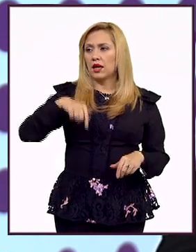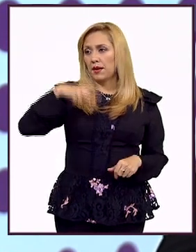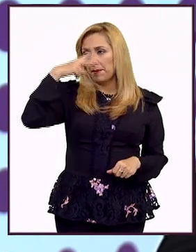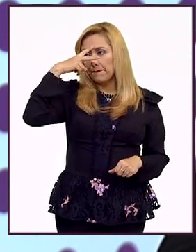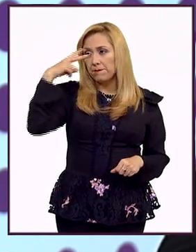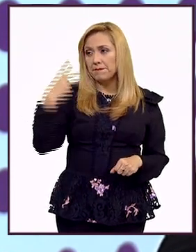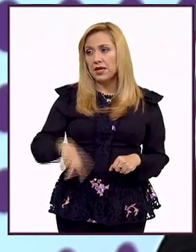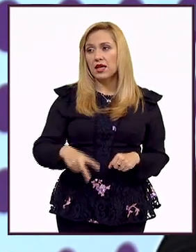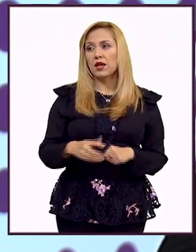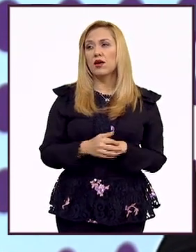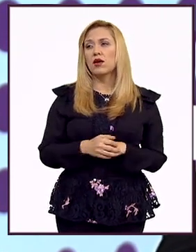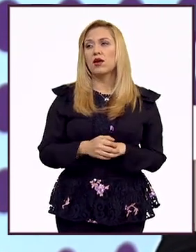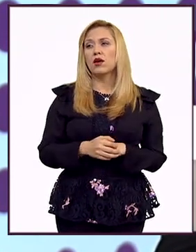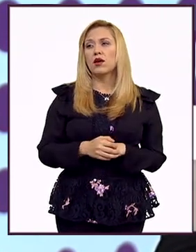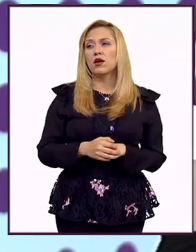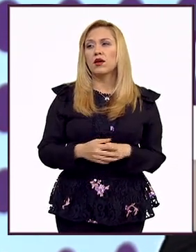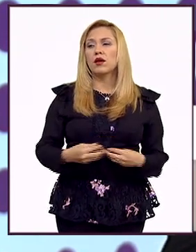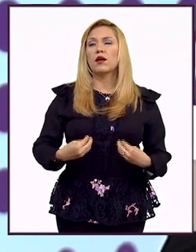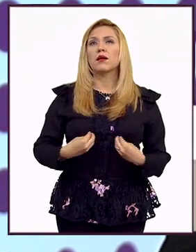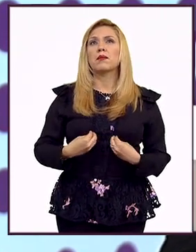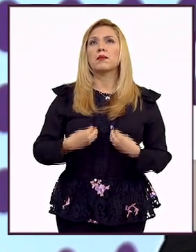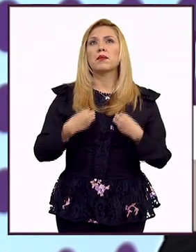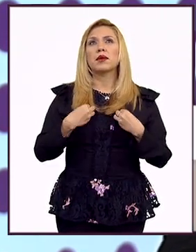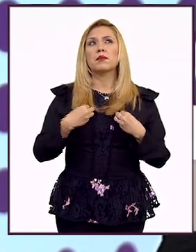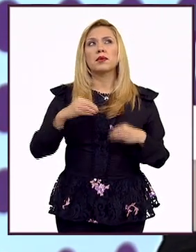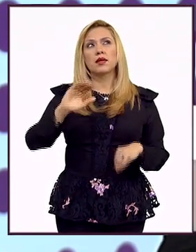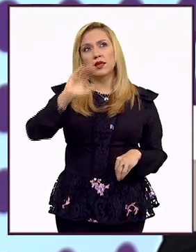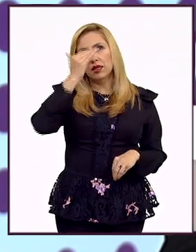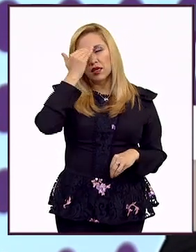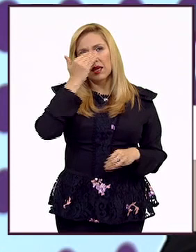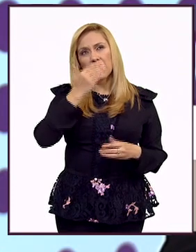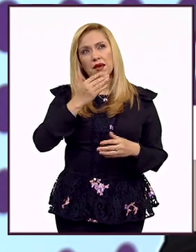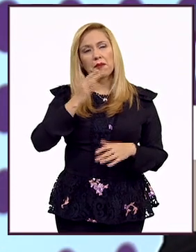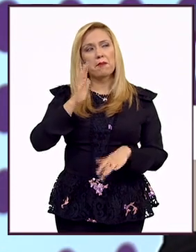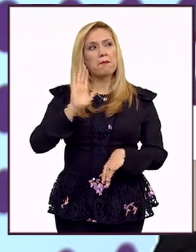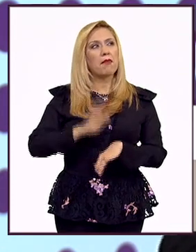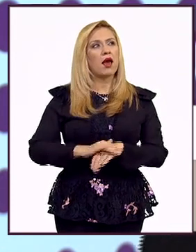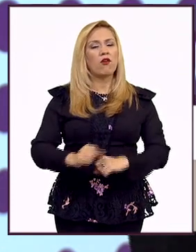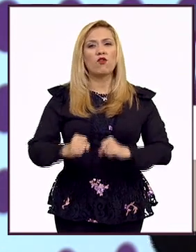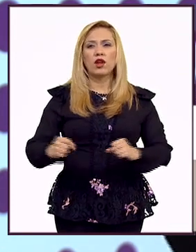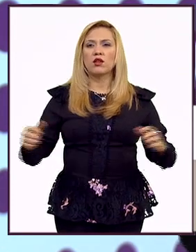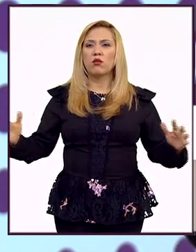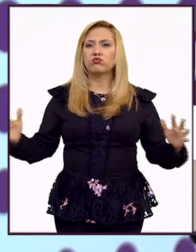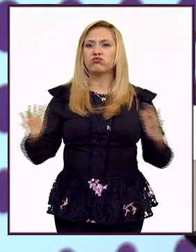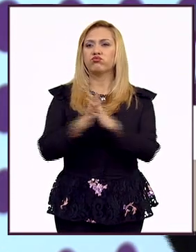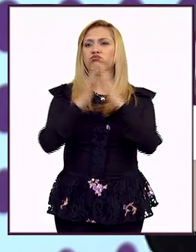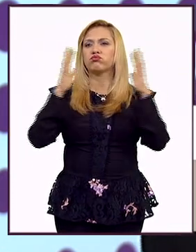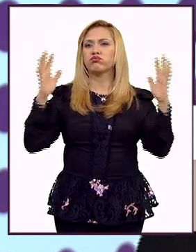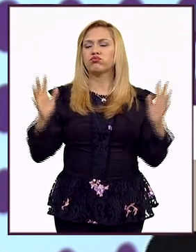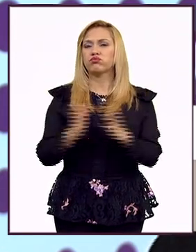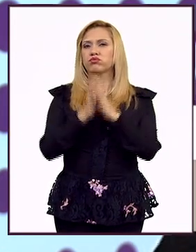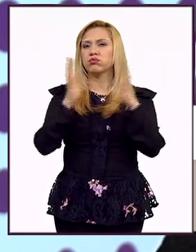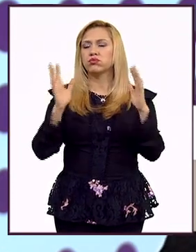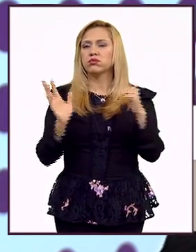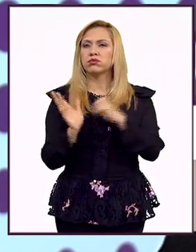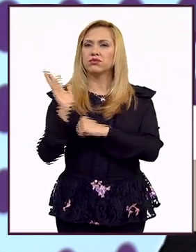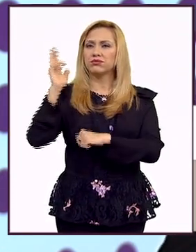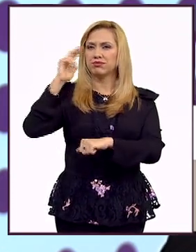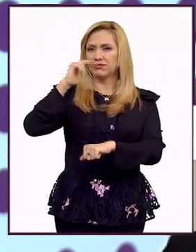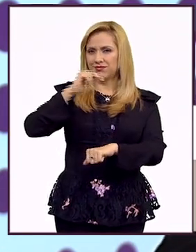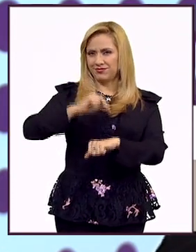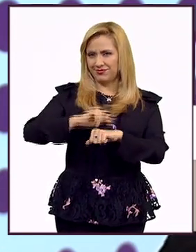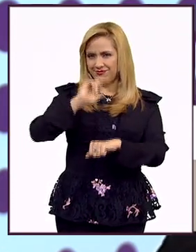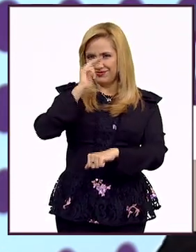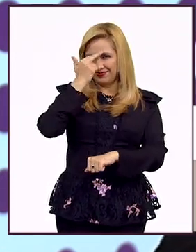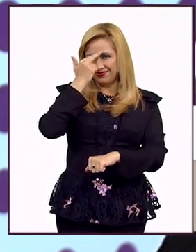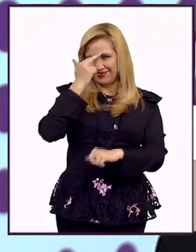México vivió una de las grandes revoluciones y una de las reivindicaciones de ese entonces pues fue el derecho